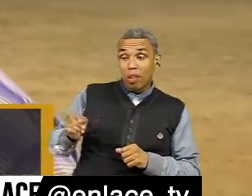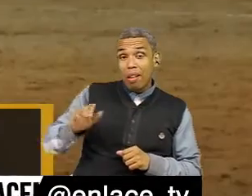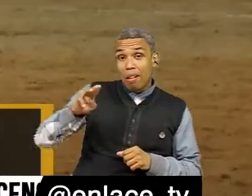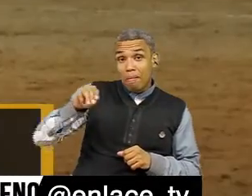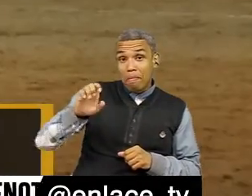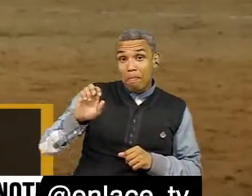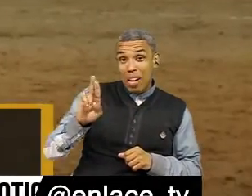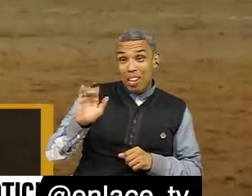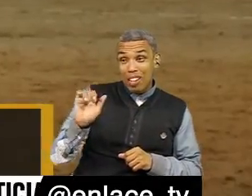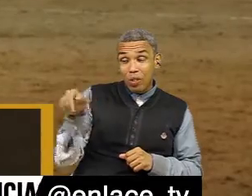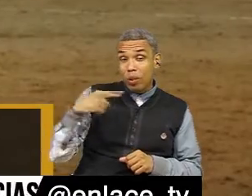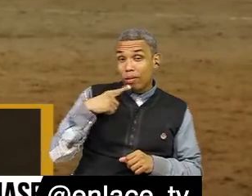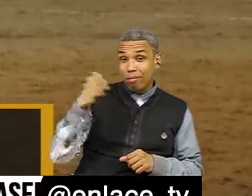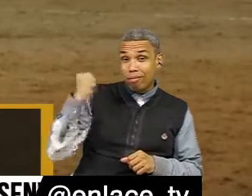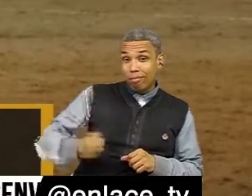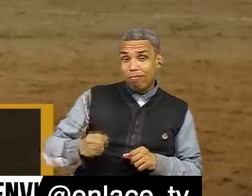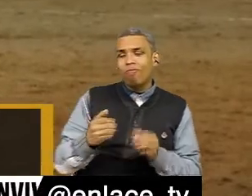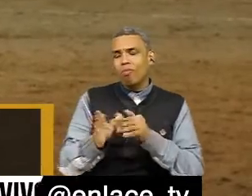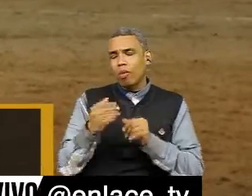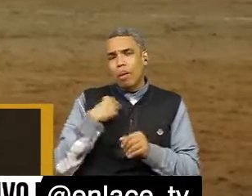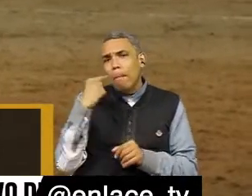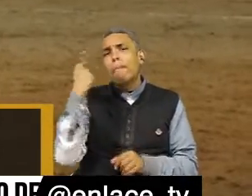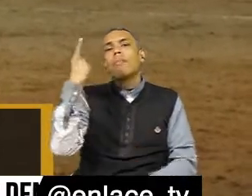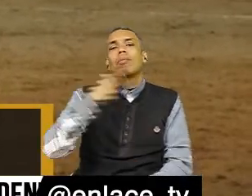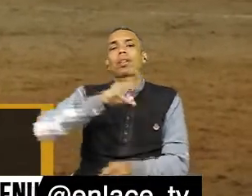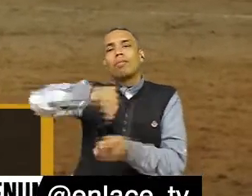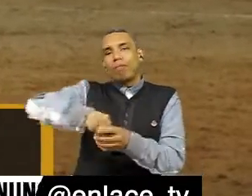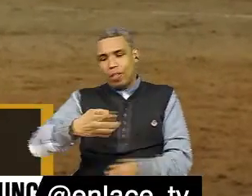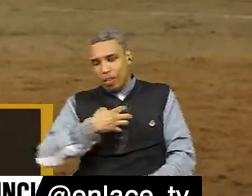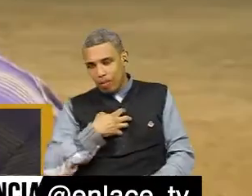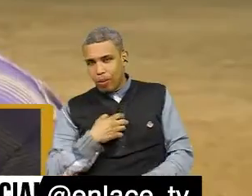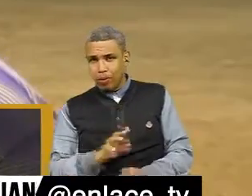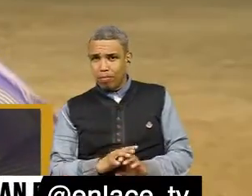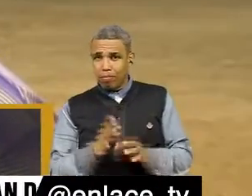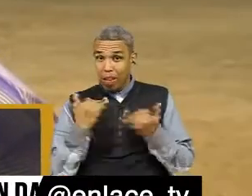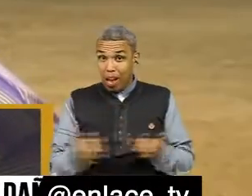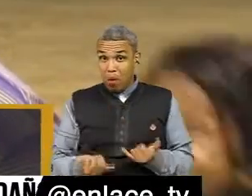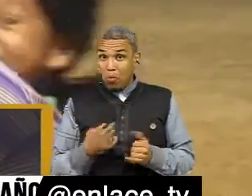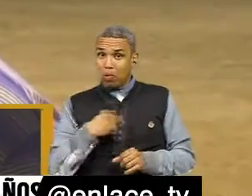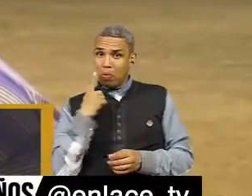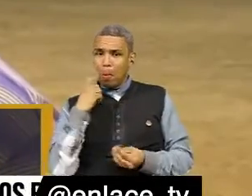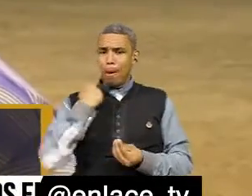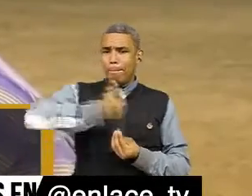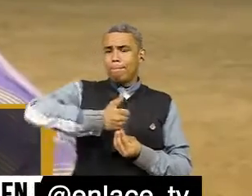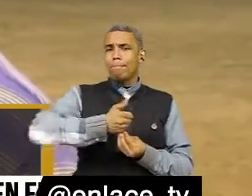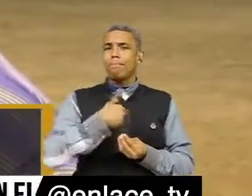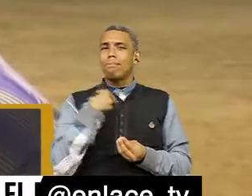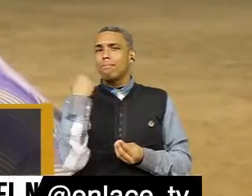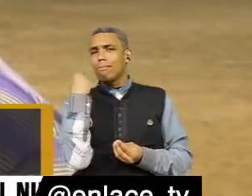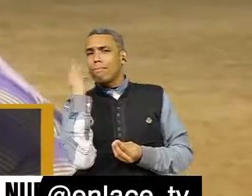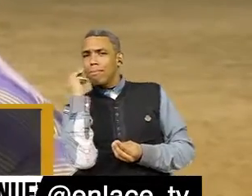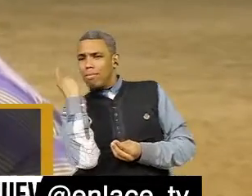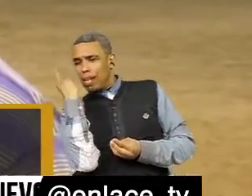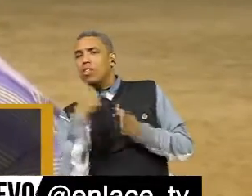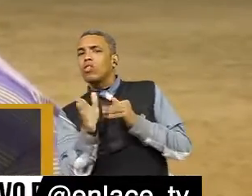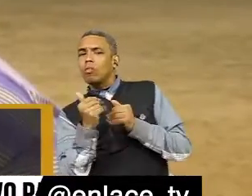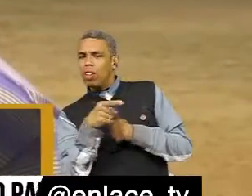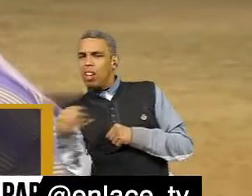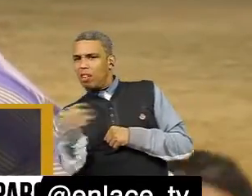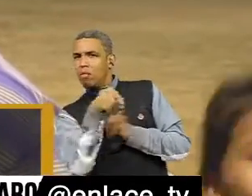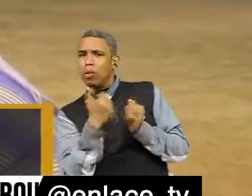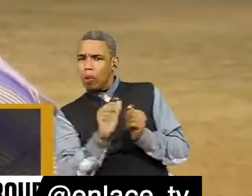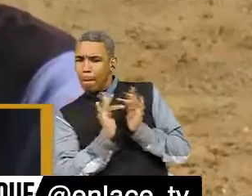esa es la idea. Ese es el primer campeonato que participamos, igual a Sara me estoy compaginando con el equipo. Entonces la idea es ir mejorando poco a